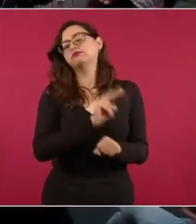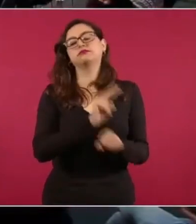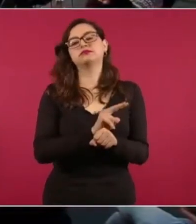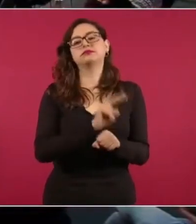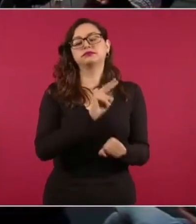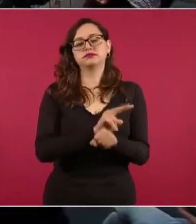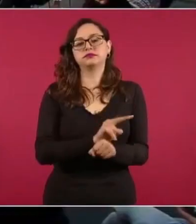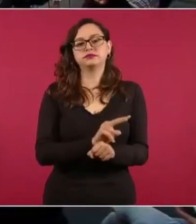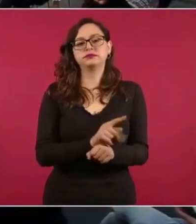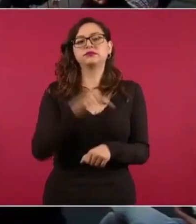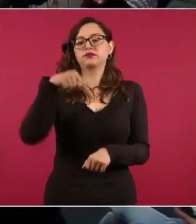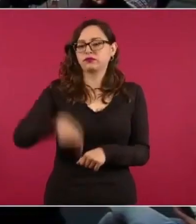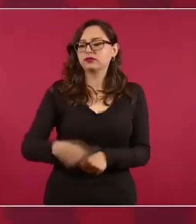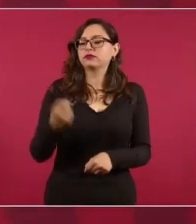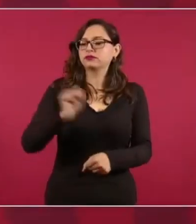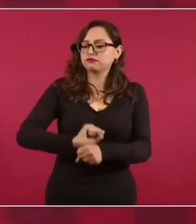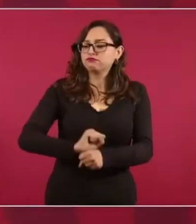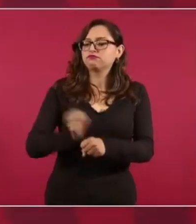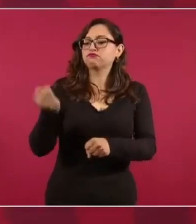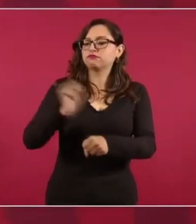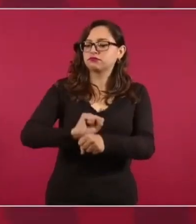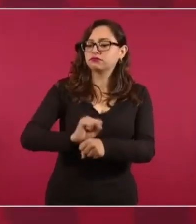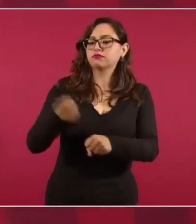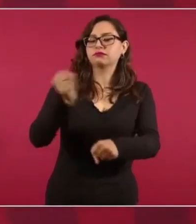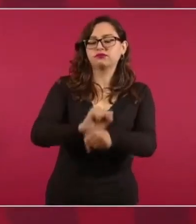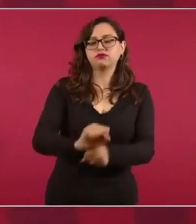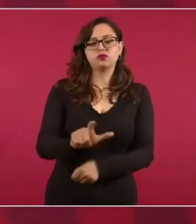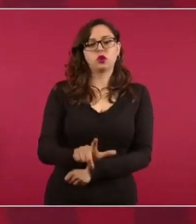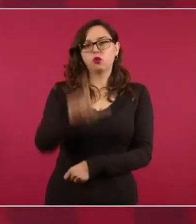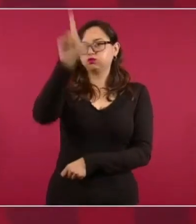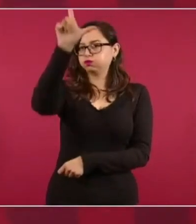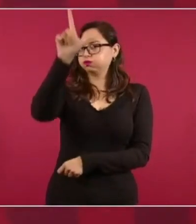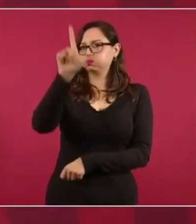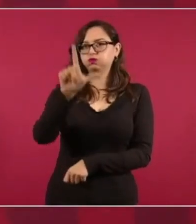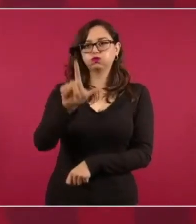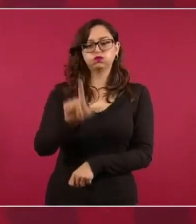Aquí vamos a estar viendo todos los lunes